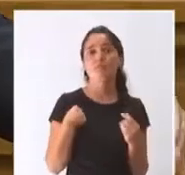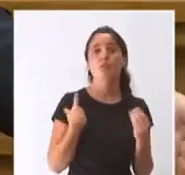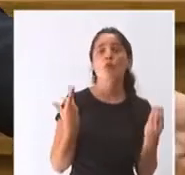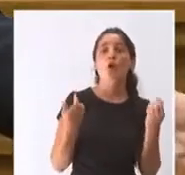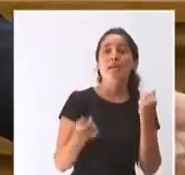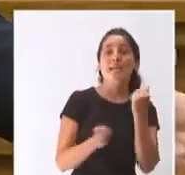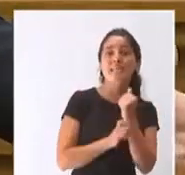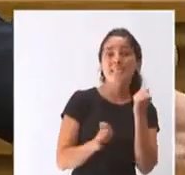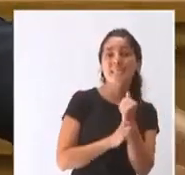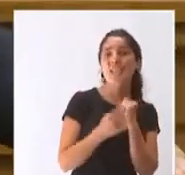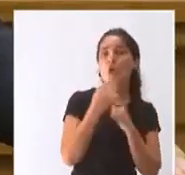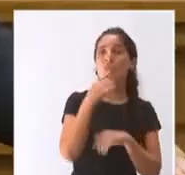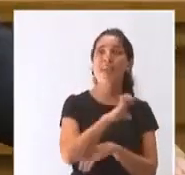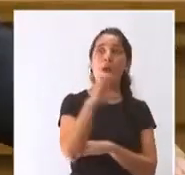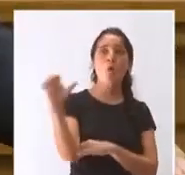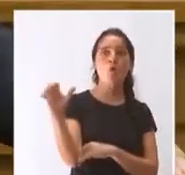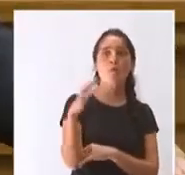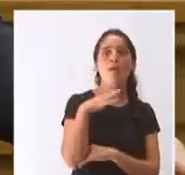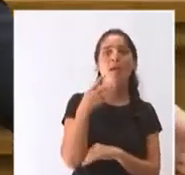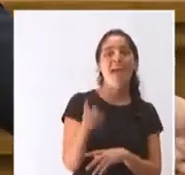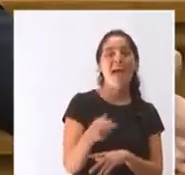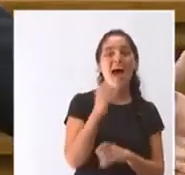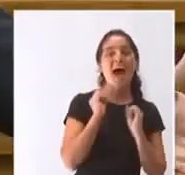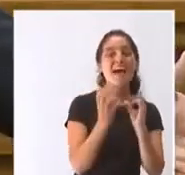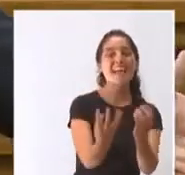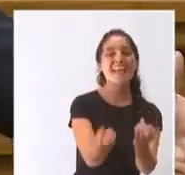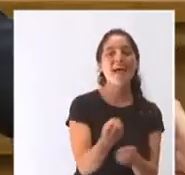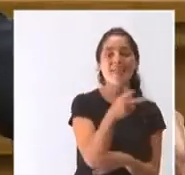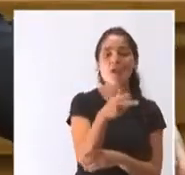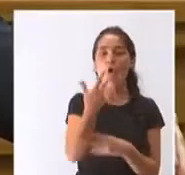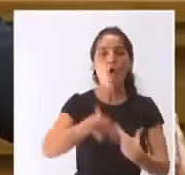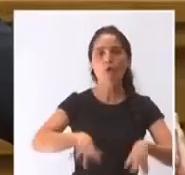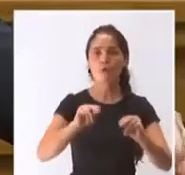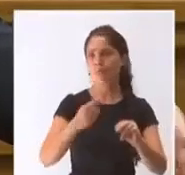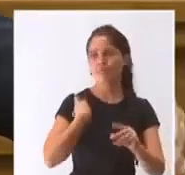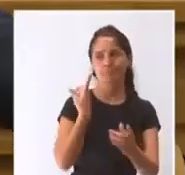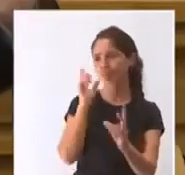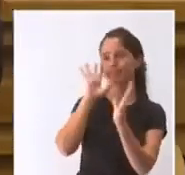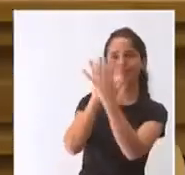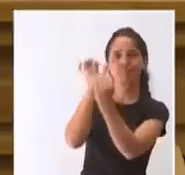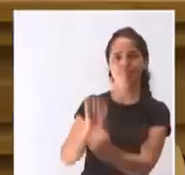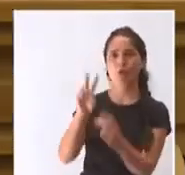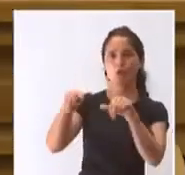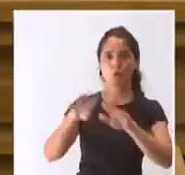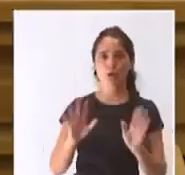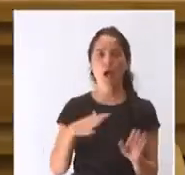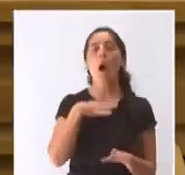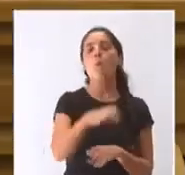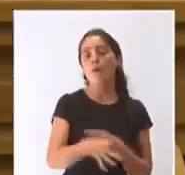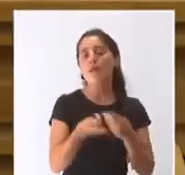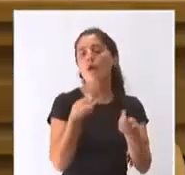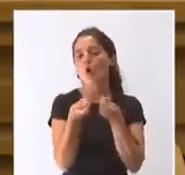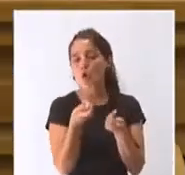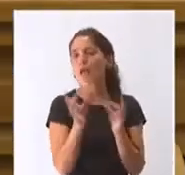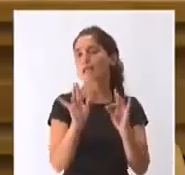por acabar con el regadío otra cosa es que haya que mejorarlo hay que racionalizarlo y hay que ponderarlo estamos de acuerdo